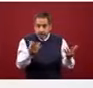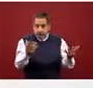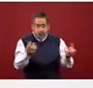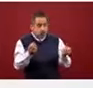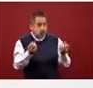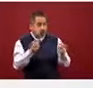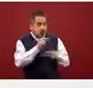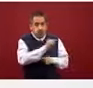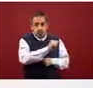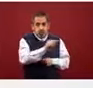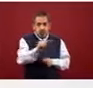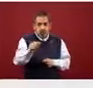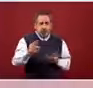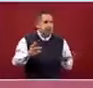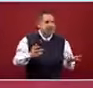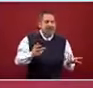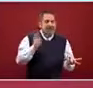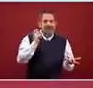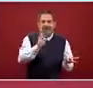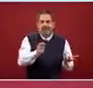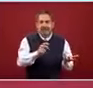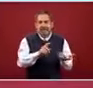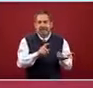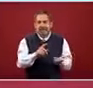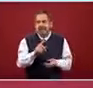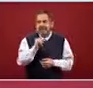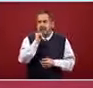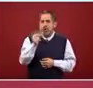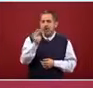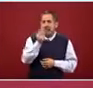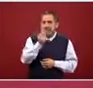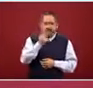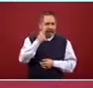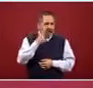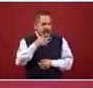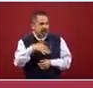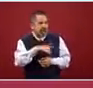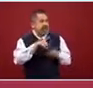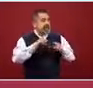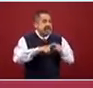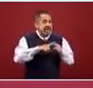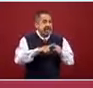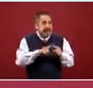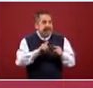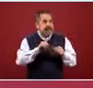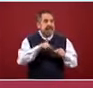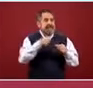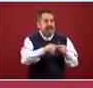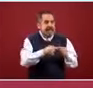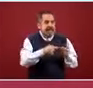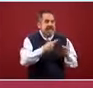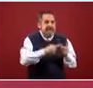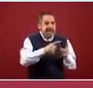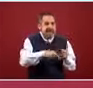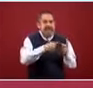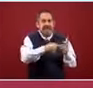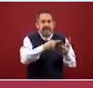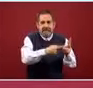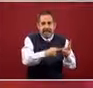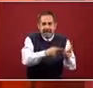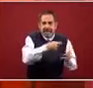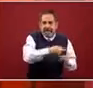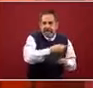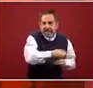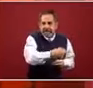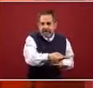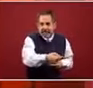imposible, sino se vuelve muy poco útil el intentar perseguir o rastrear a cada uno de esos casos y cada uno de esos contactos